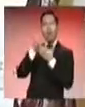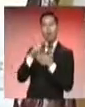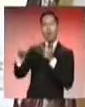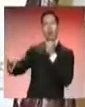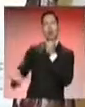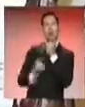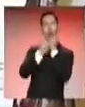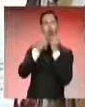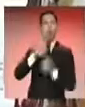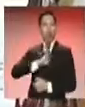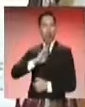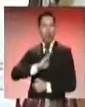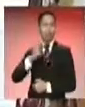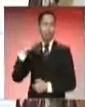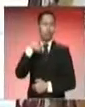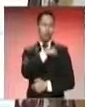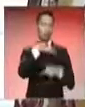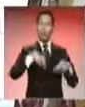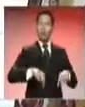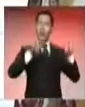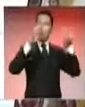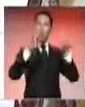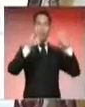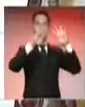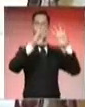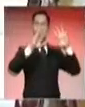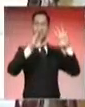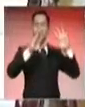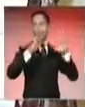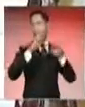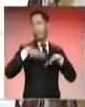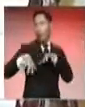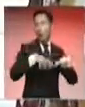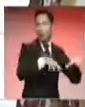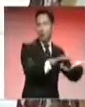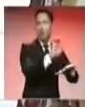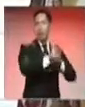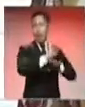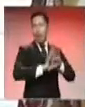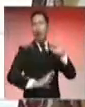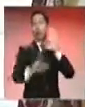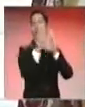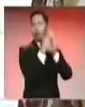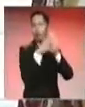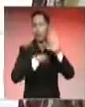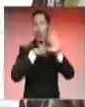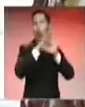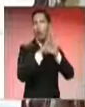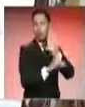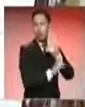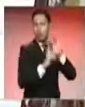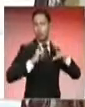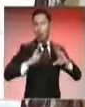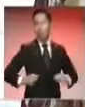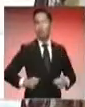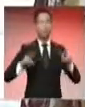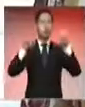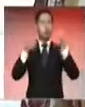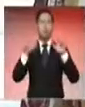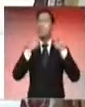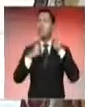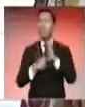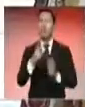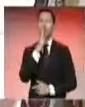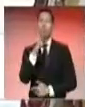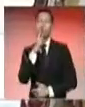la salud como un derecho. Parte de ellos son muchos de los temas que se abordan en el Código Orgánico de la Salud, temas relevantes como es el comercio ilícito